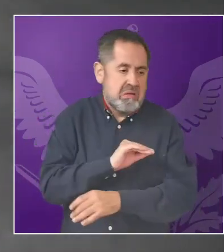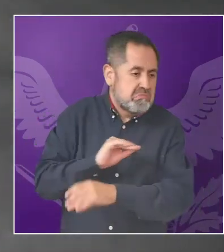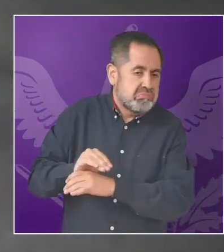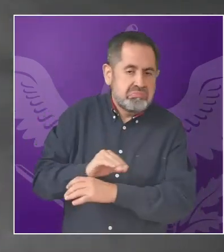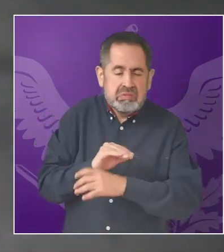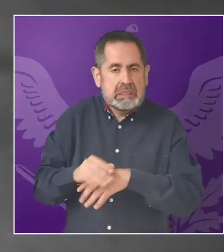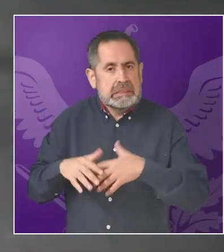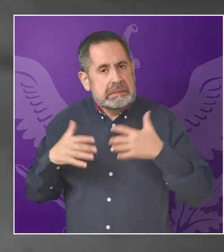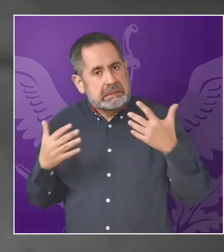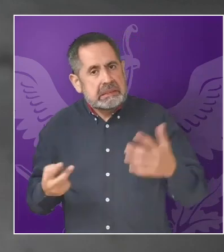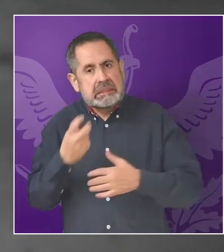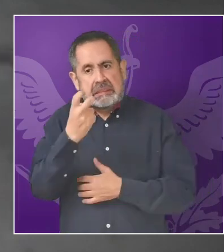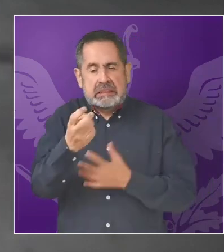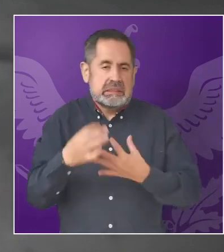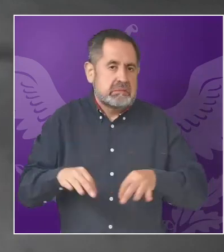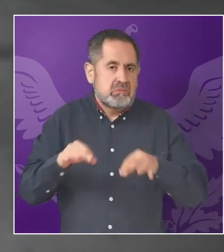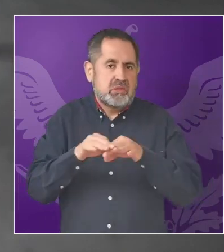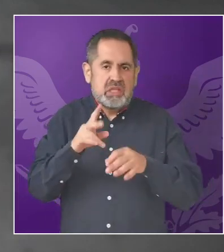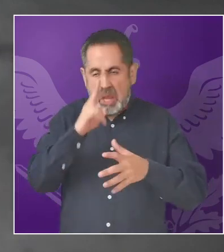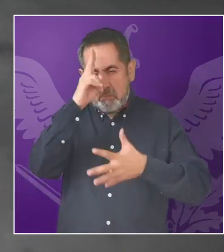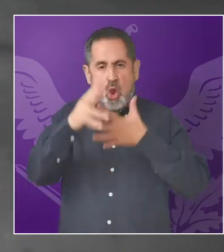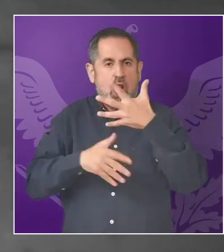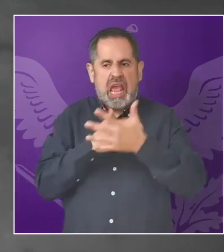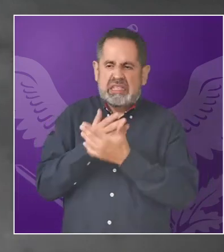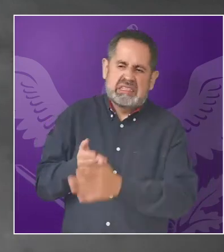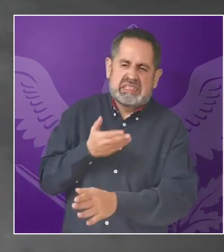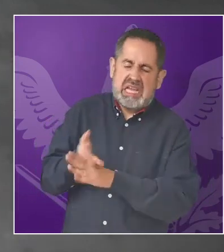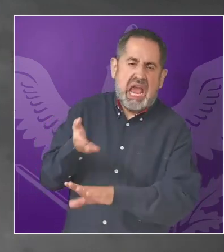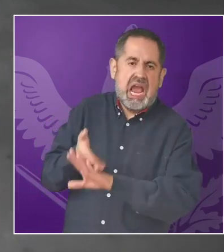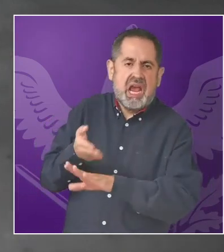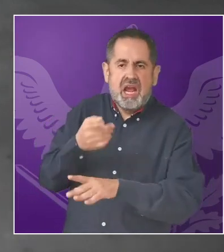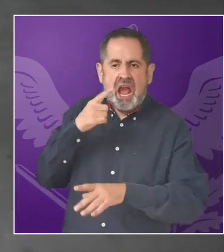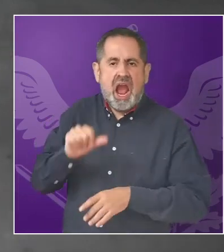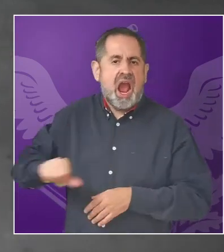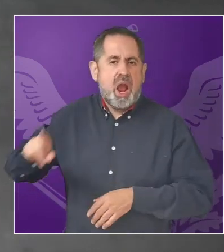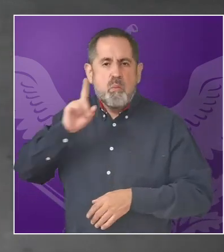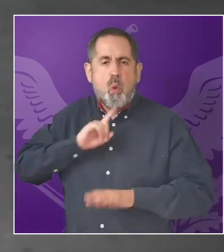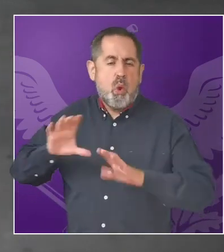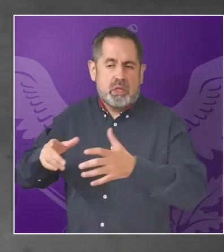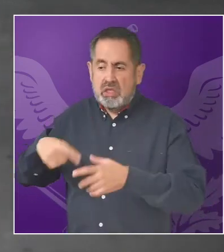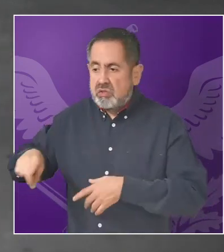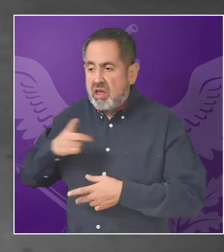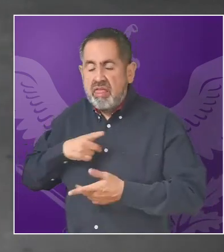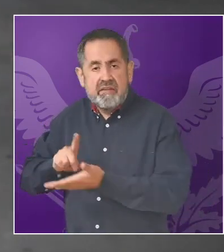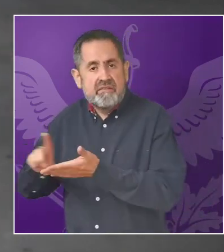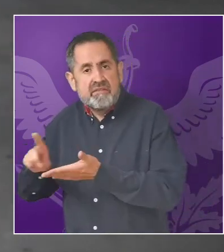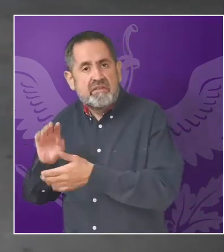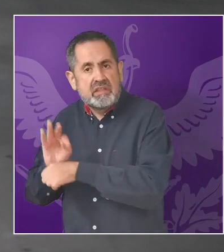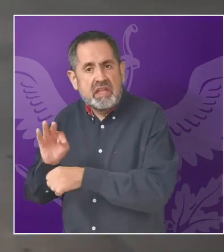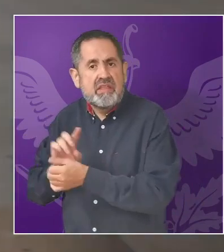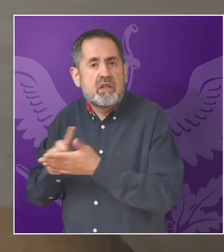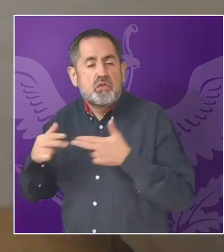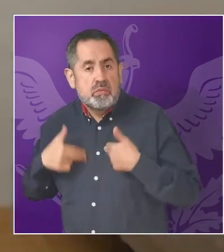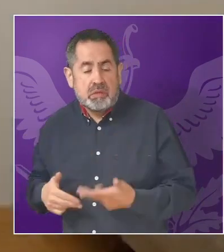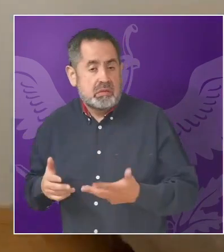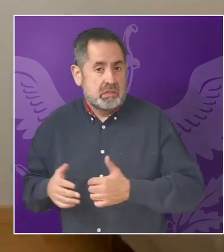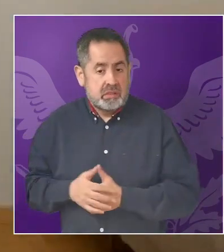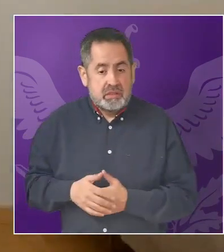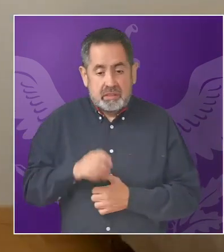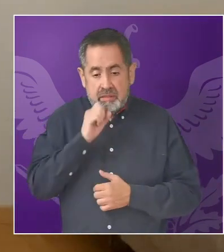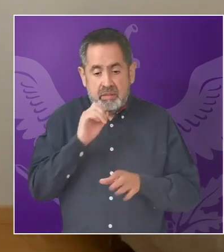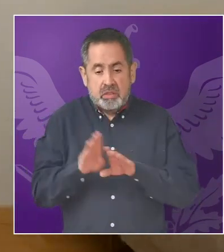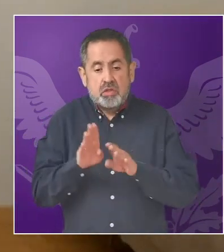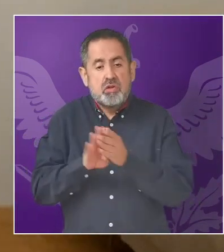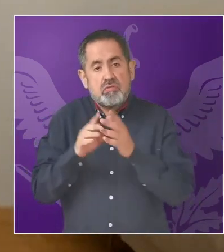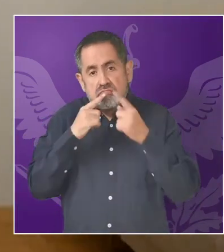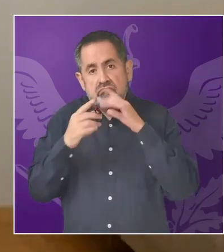mujeres están atendiendo, también son parte de esta violencia sistémica en contra de las mujeres defensoras de derechos humanos. Es